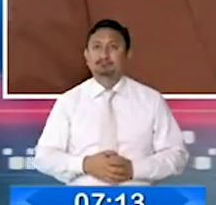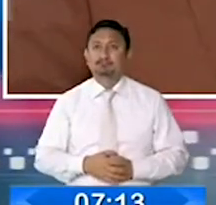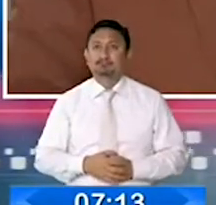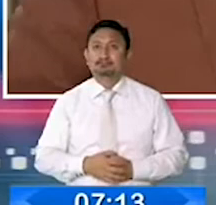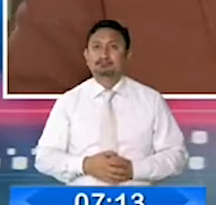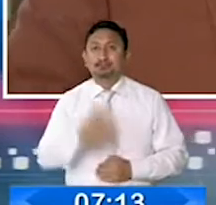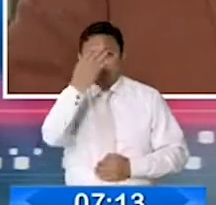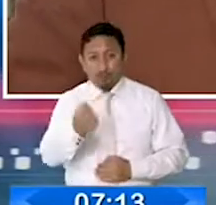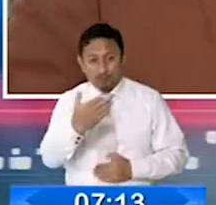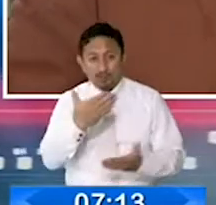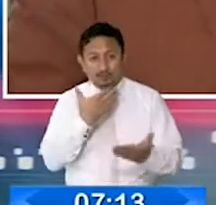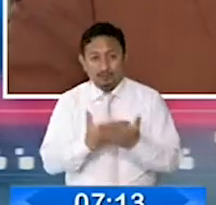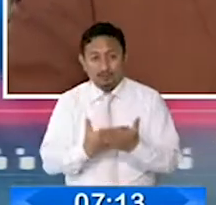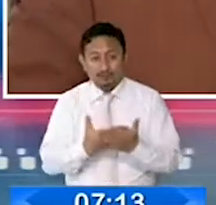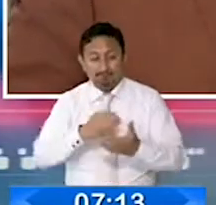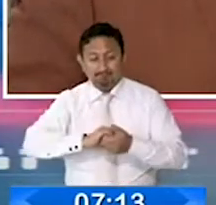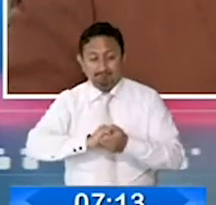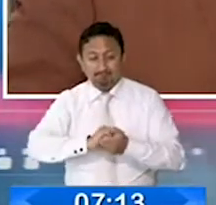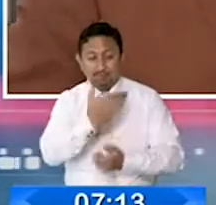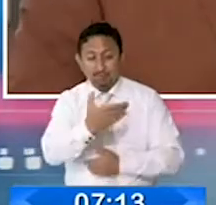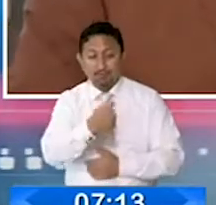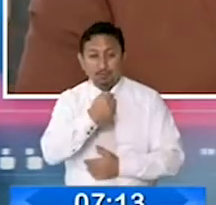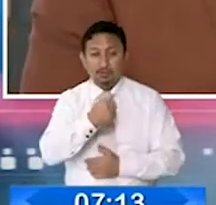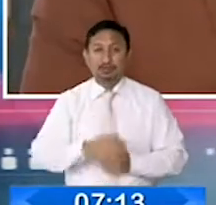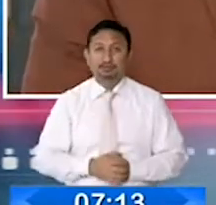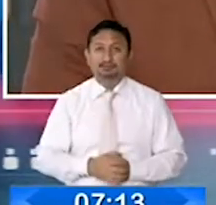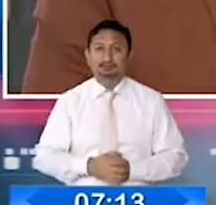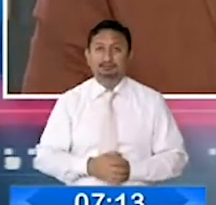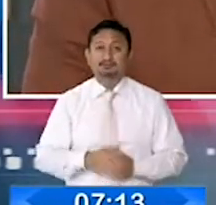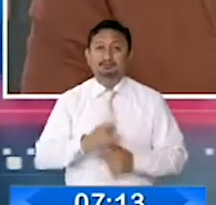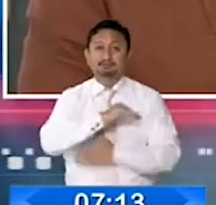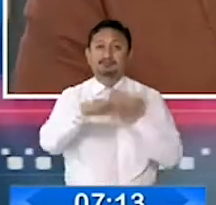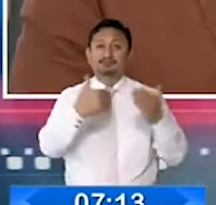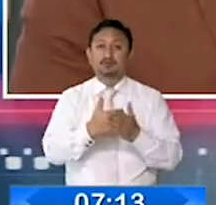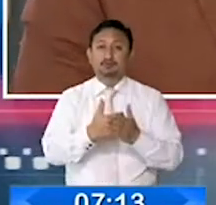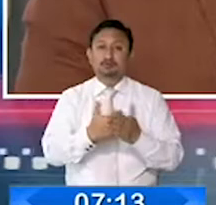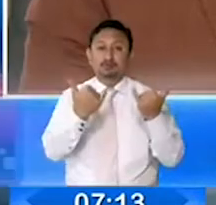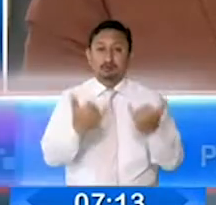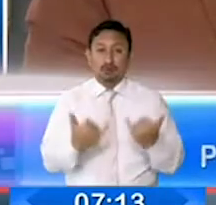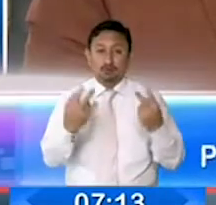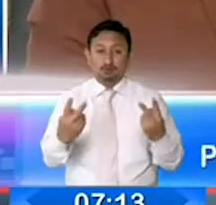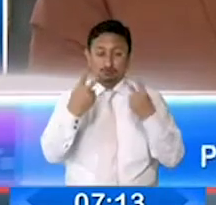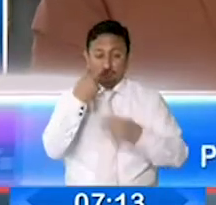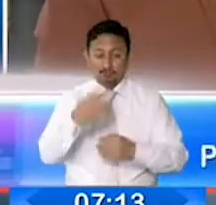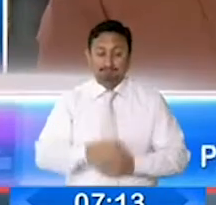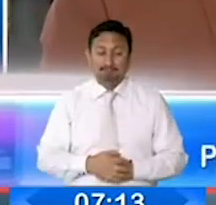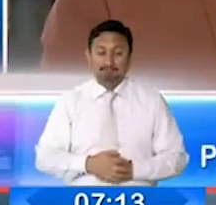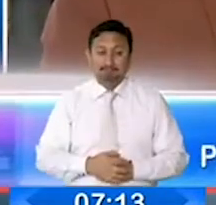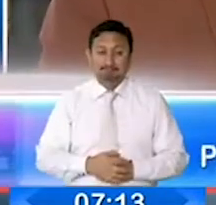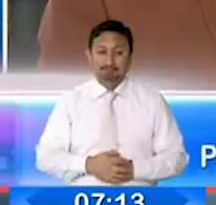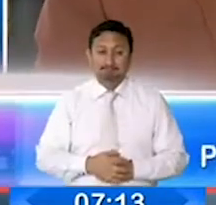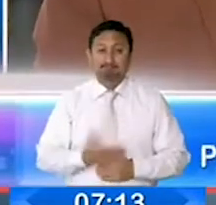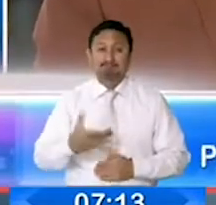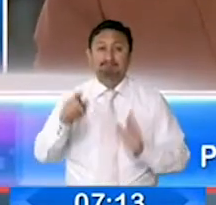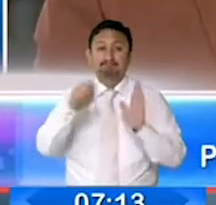Buenos días, muchas gracias. Un saludo a usted, señor periodista, y a todos quienes nos escuchan y nos miran. Doctor